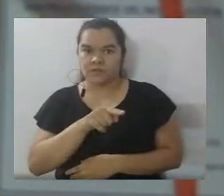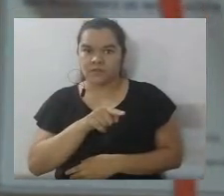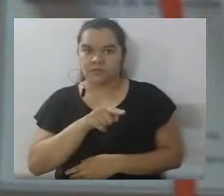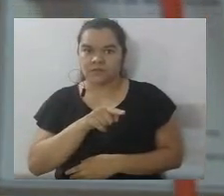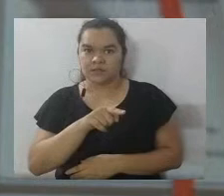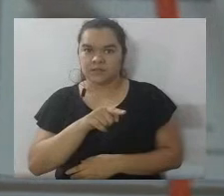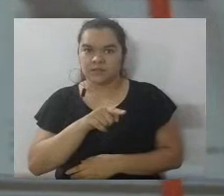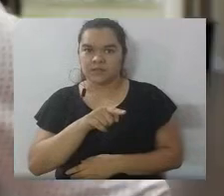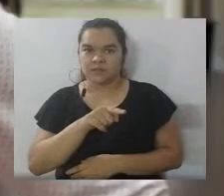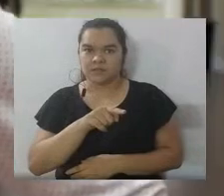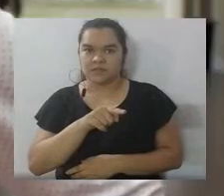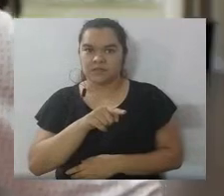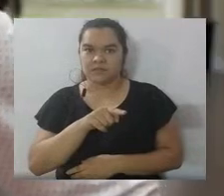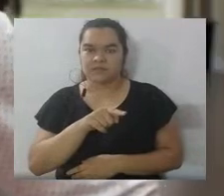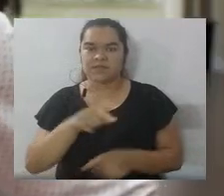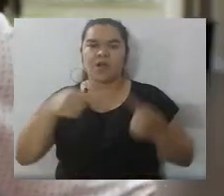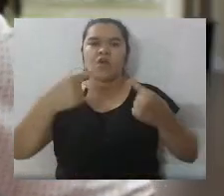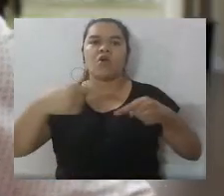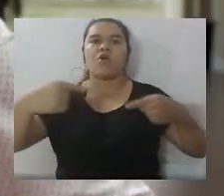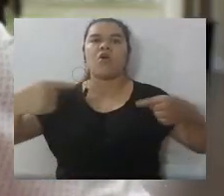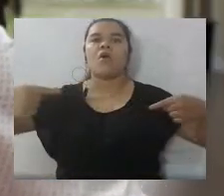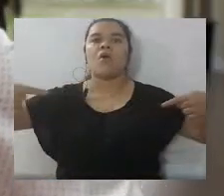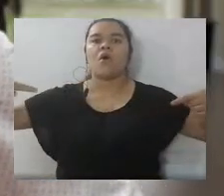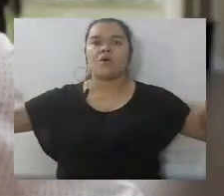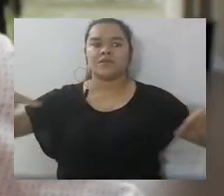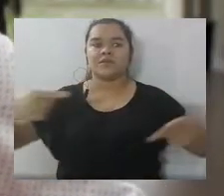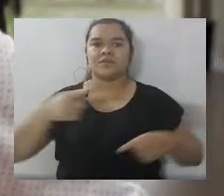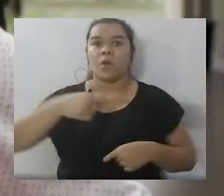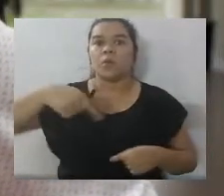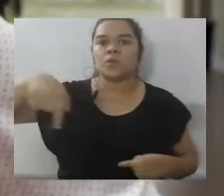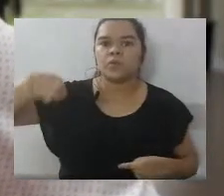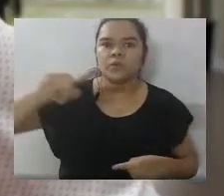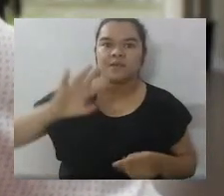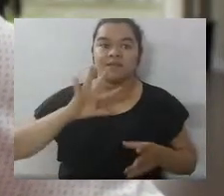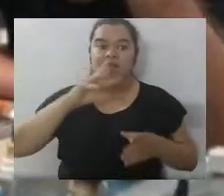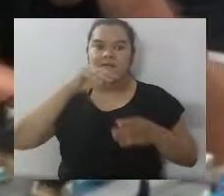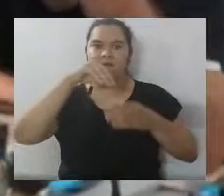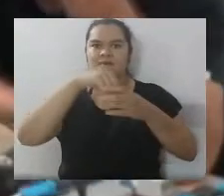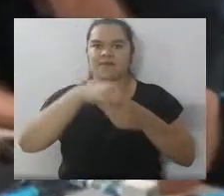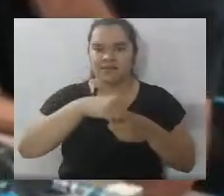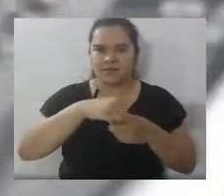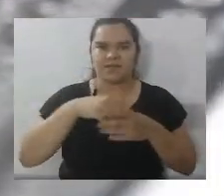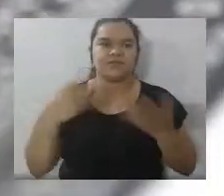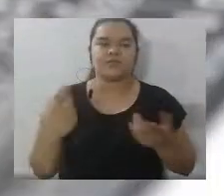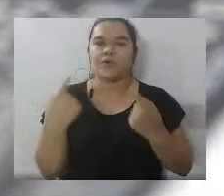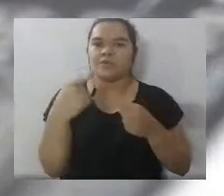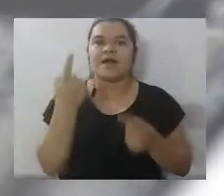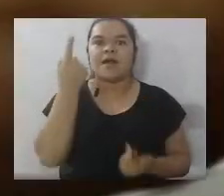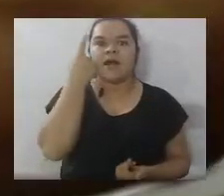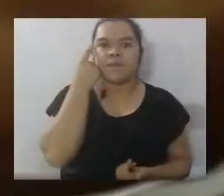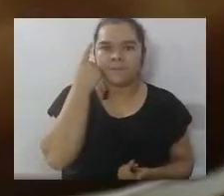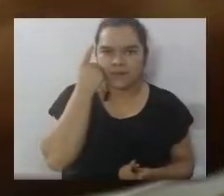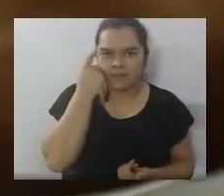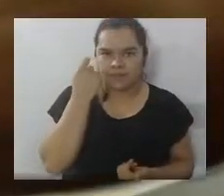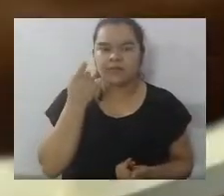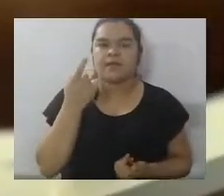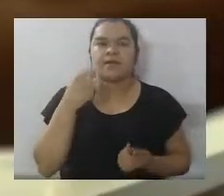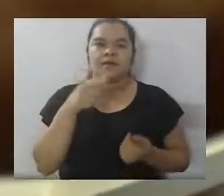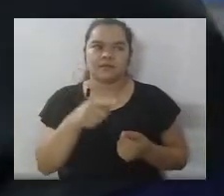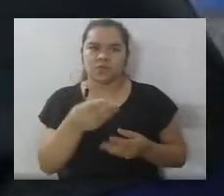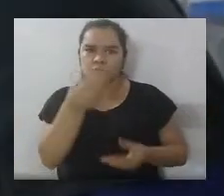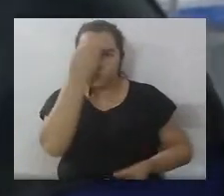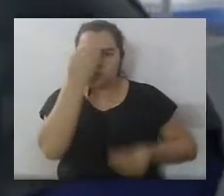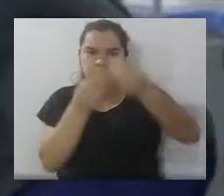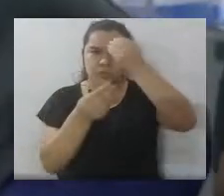las comodidades desde el punto de vista de brindar el conocimiento desde el punto de vista